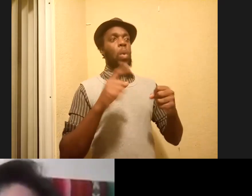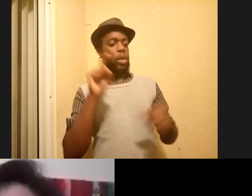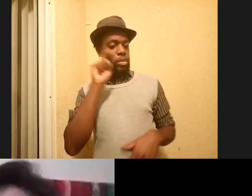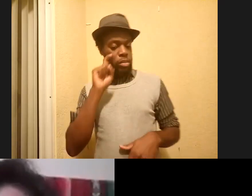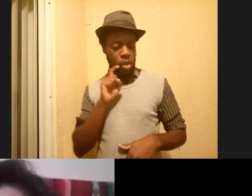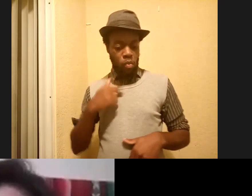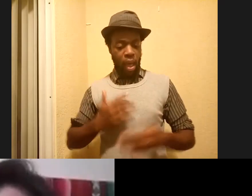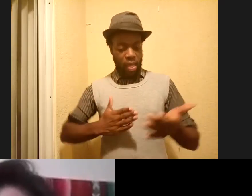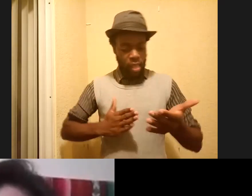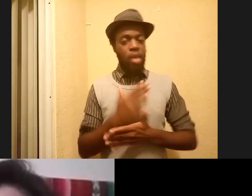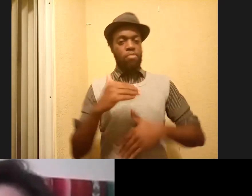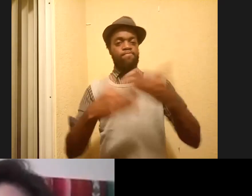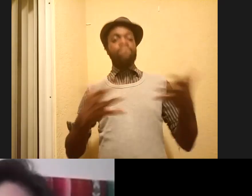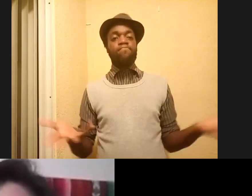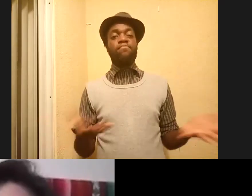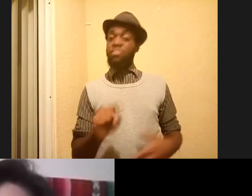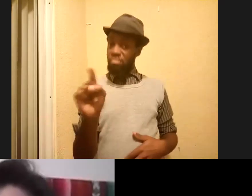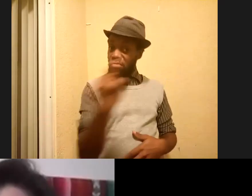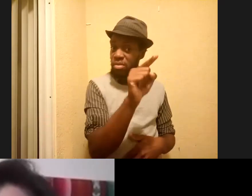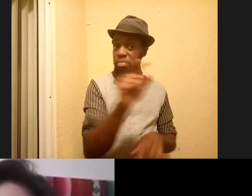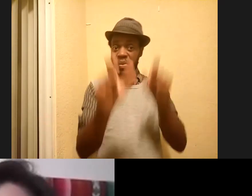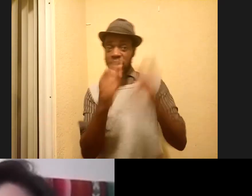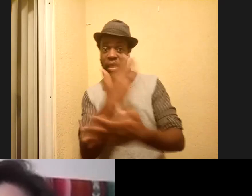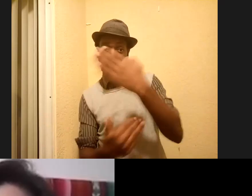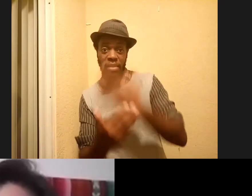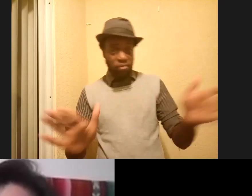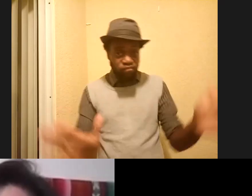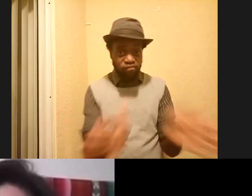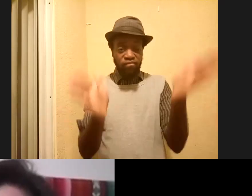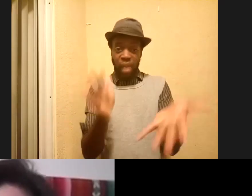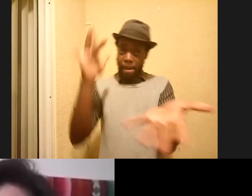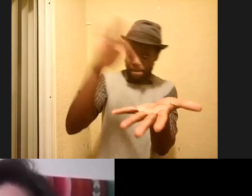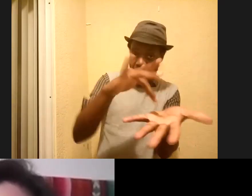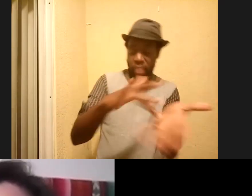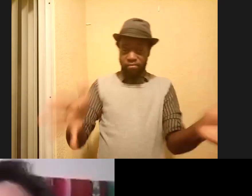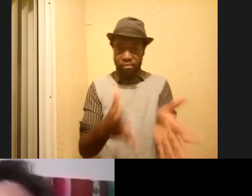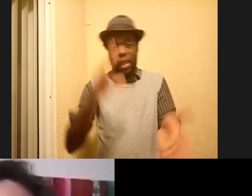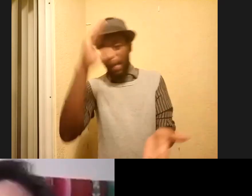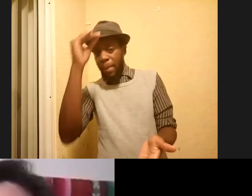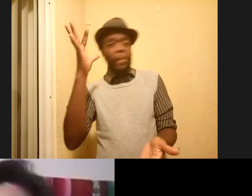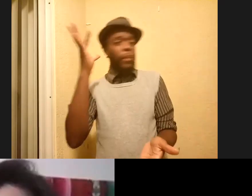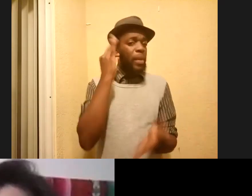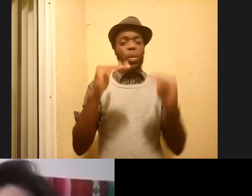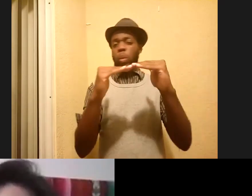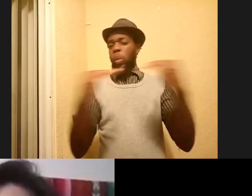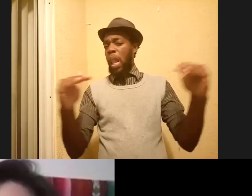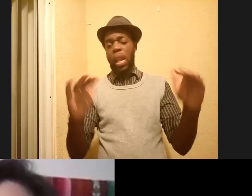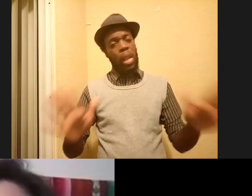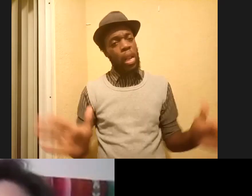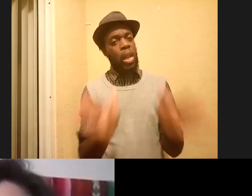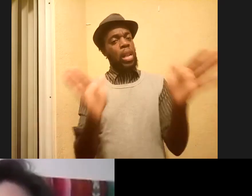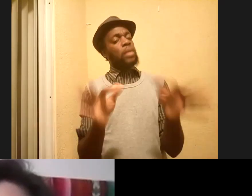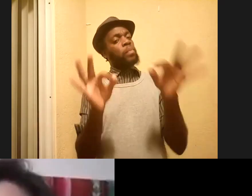de las personas con discapacidad, hombres o mujeres, independientemente del género, es muy importante, ya